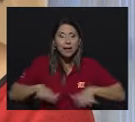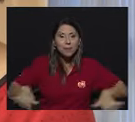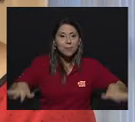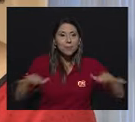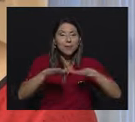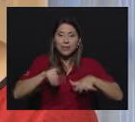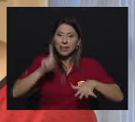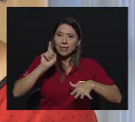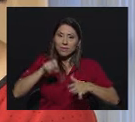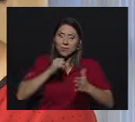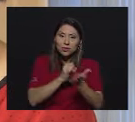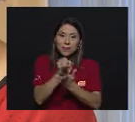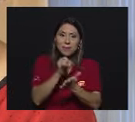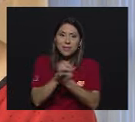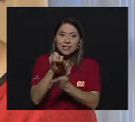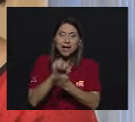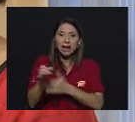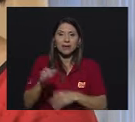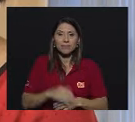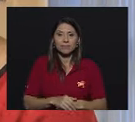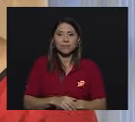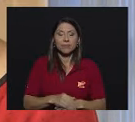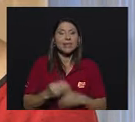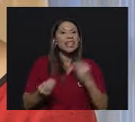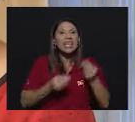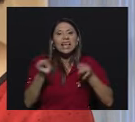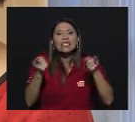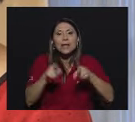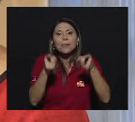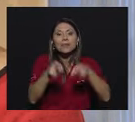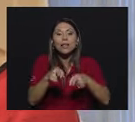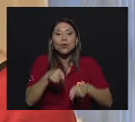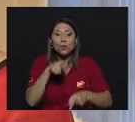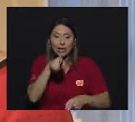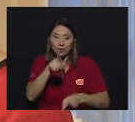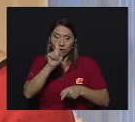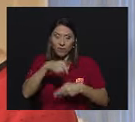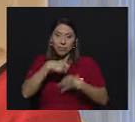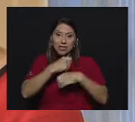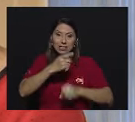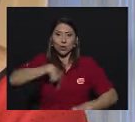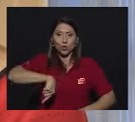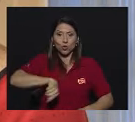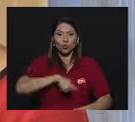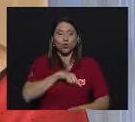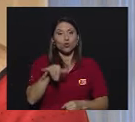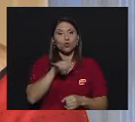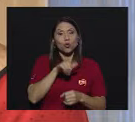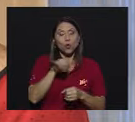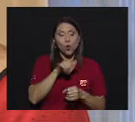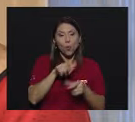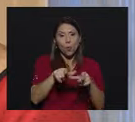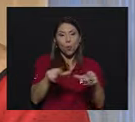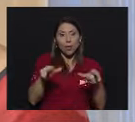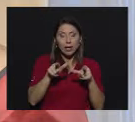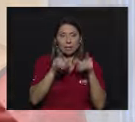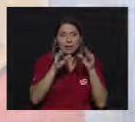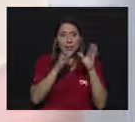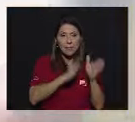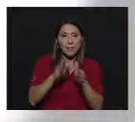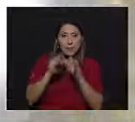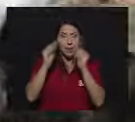ambiente, tenemos que investigar, o sea, ¿qué está pasando? Y eso tenemos que hacerlo nosotros como escuelas de